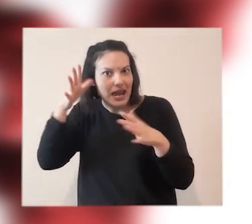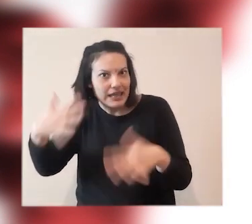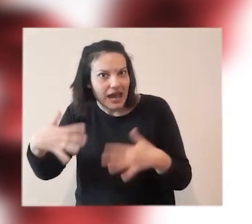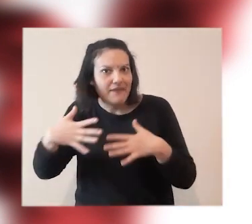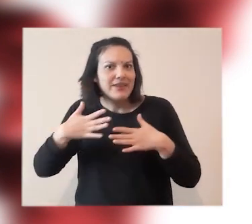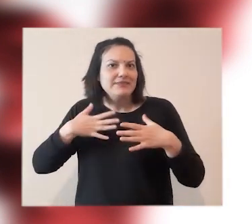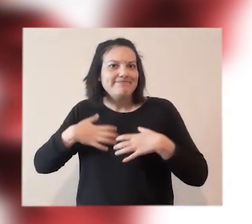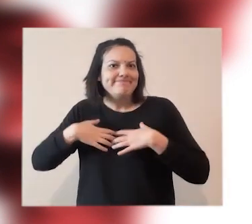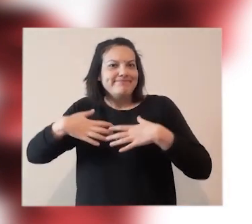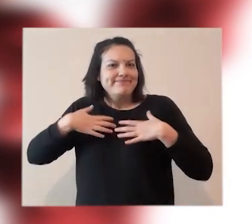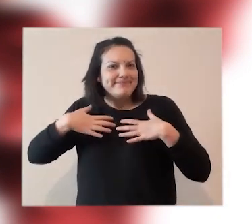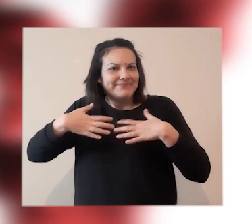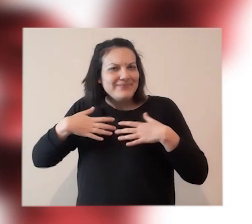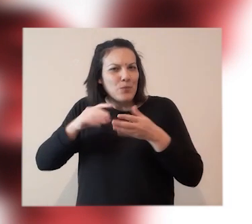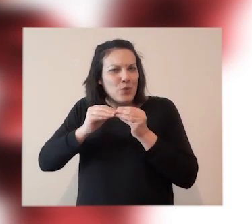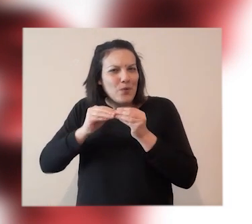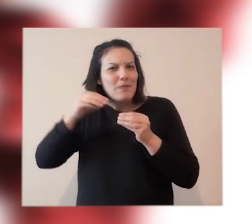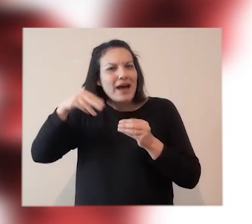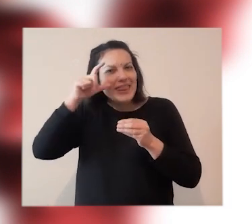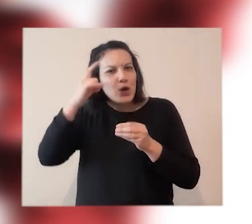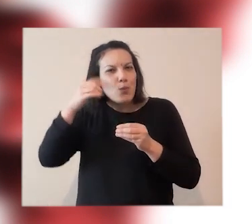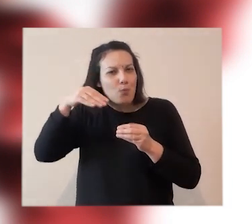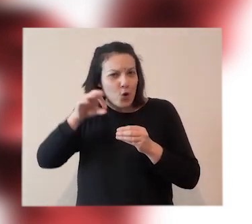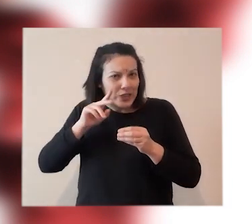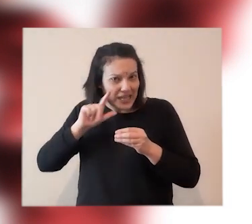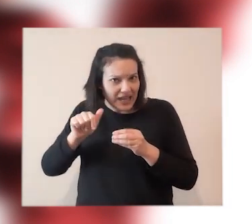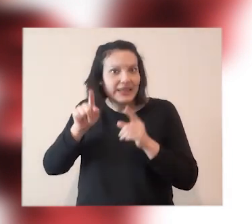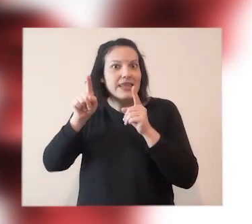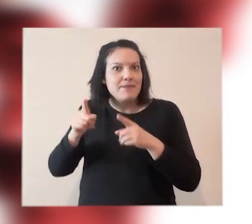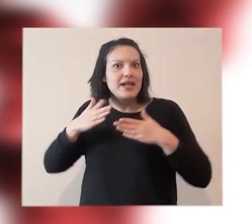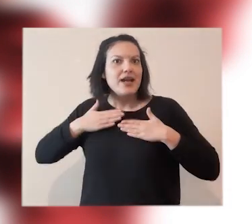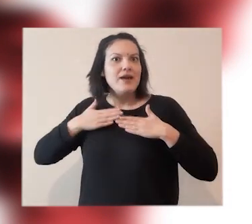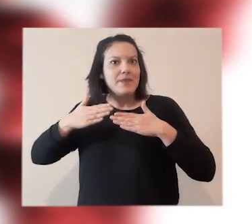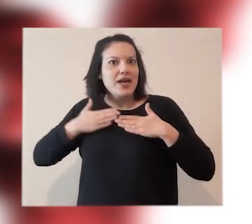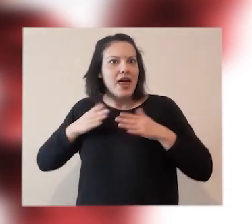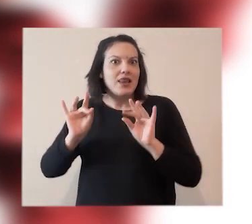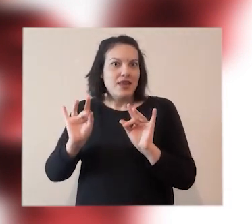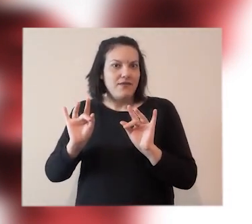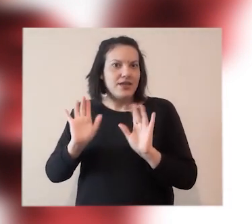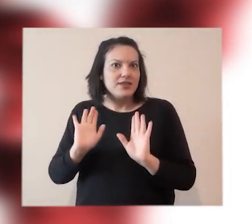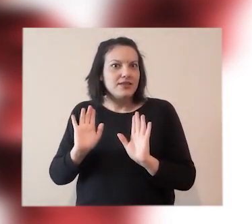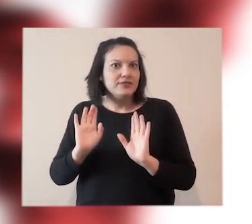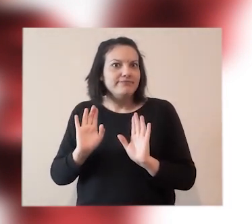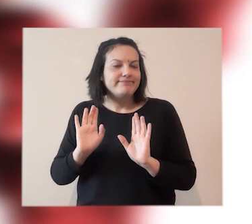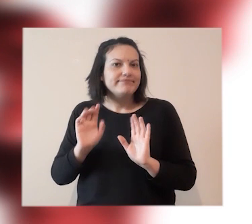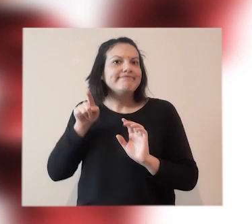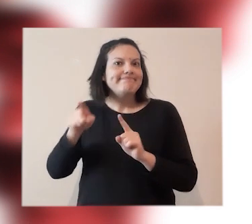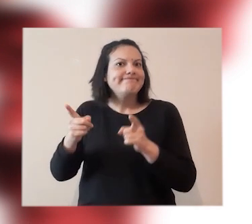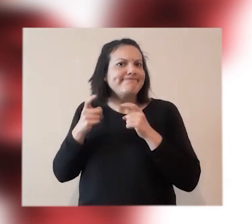neumonía, y donde aparece ya la dificultad respiratoria, ¿sí?, donde se necesitaría